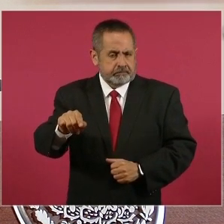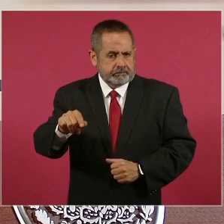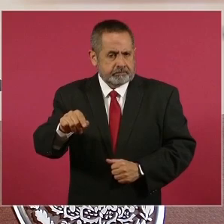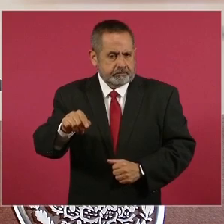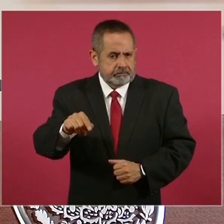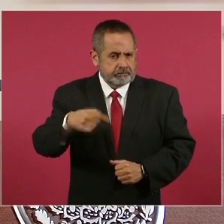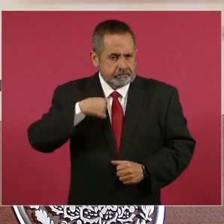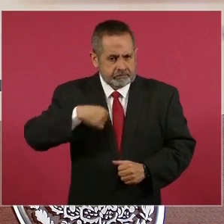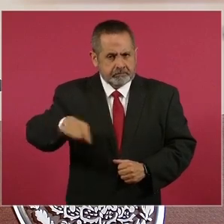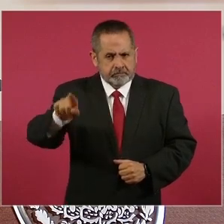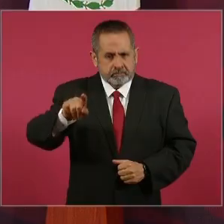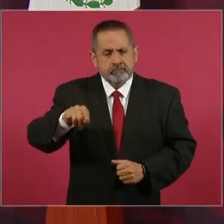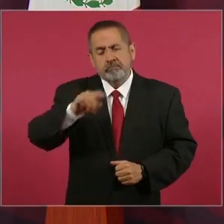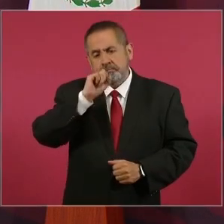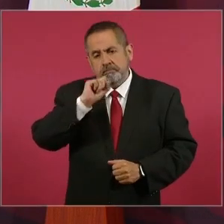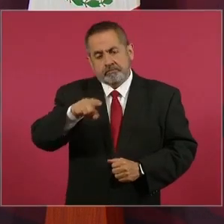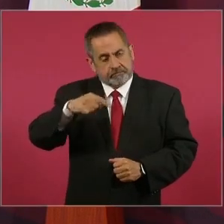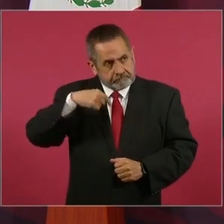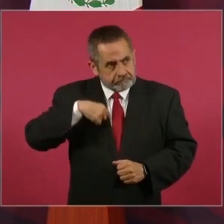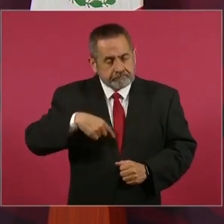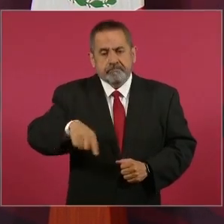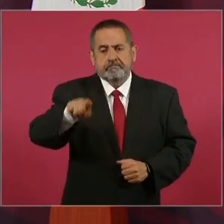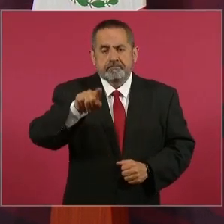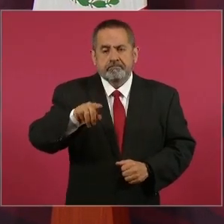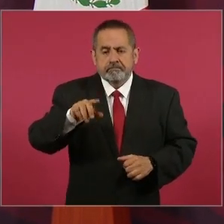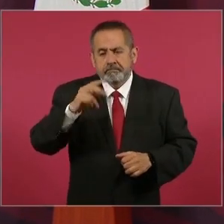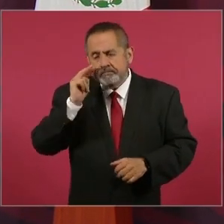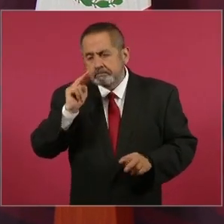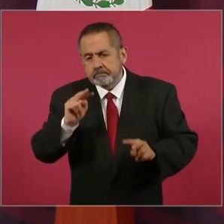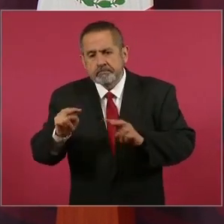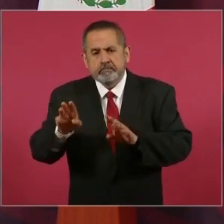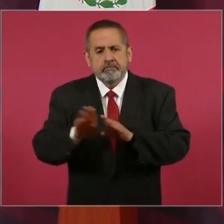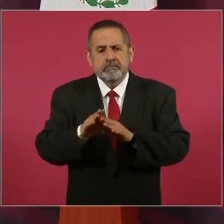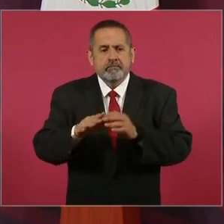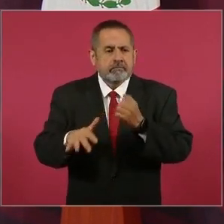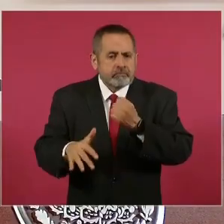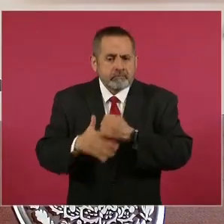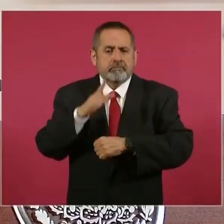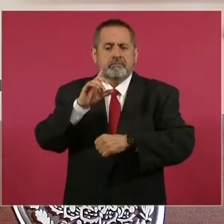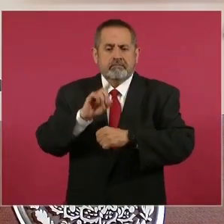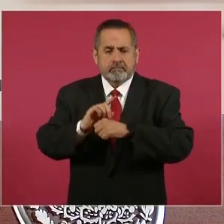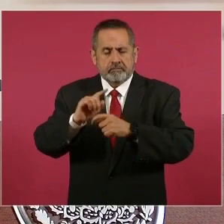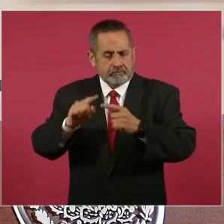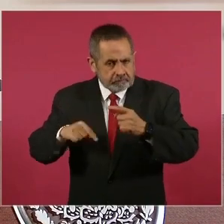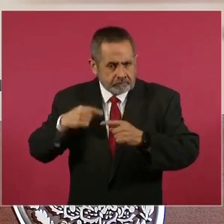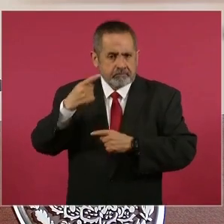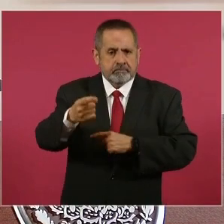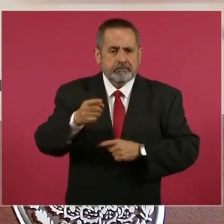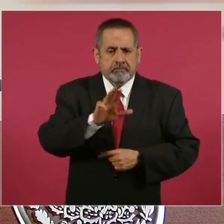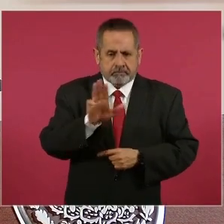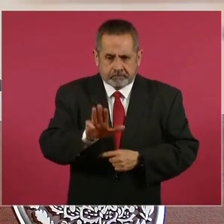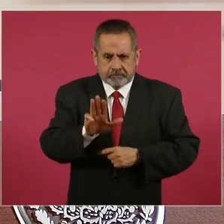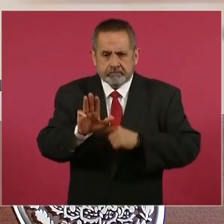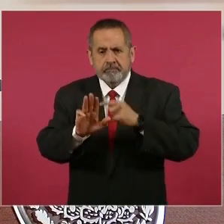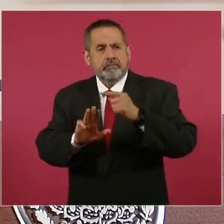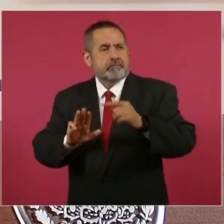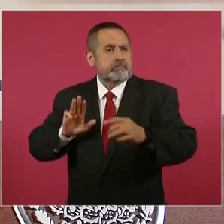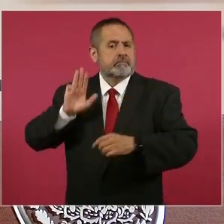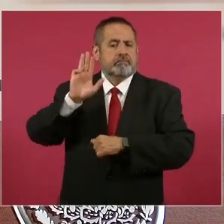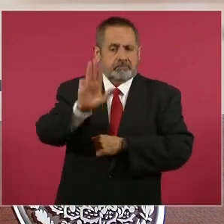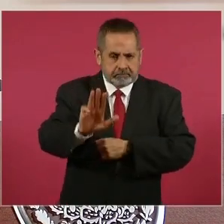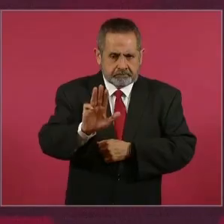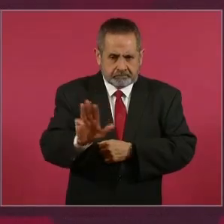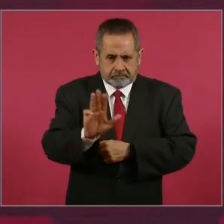miércoles y voy a ir en 15 días también el miércoles pero ese día